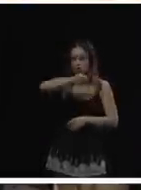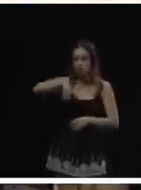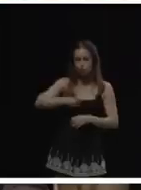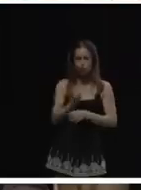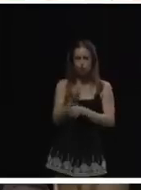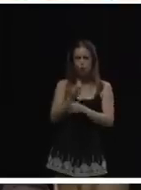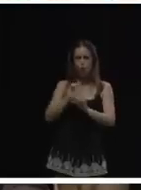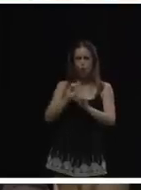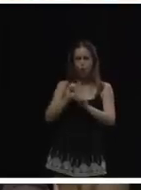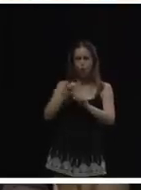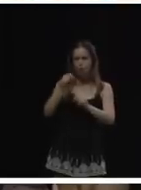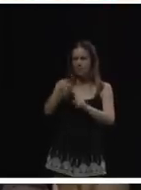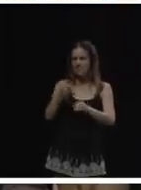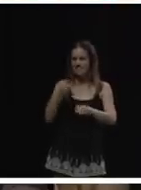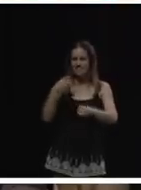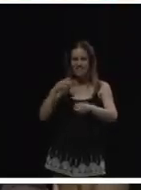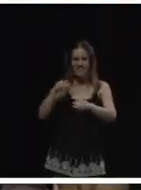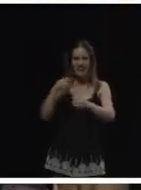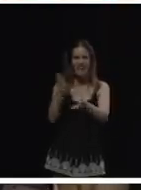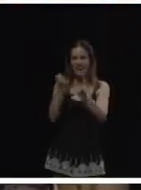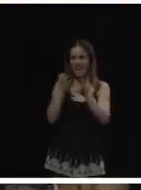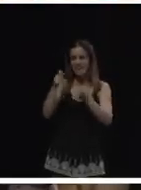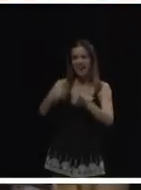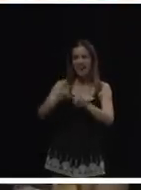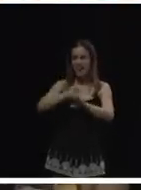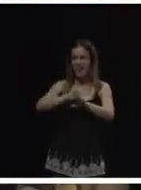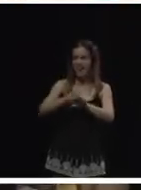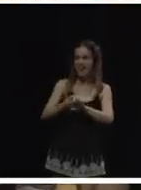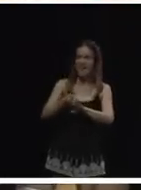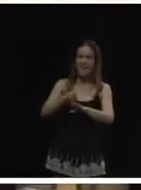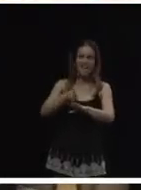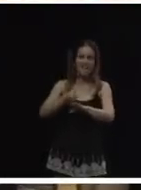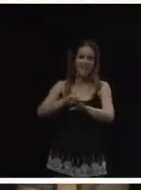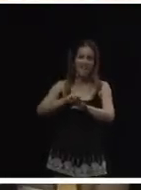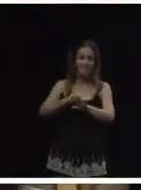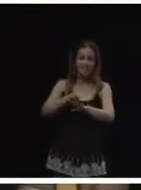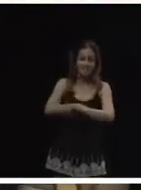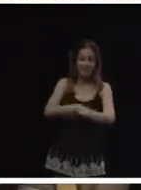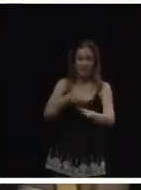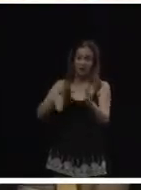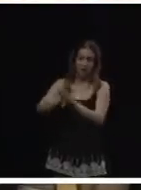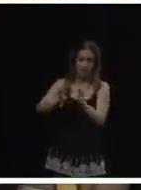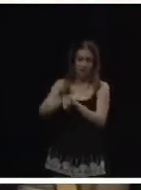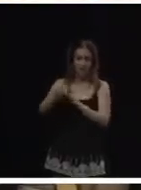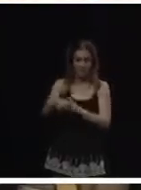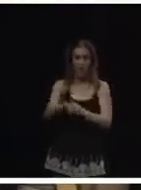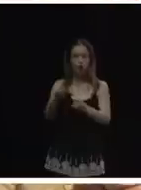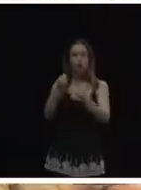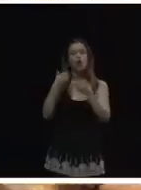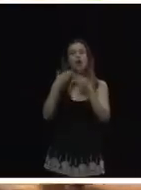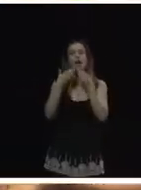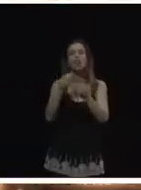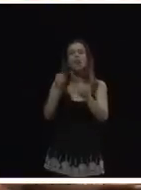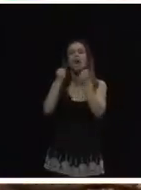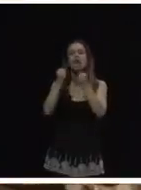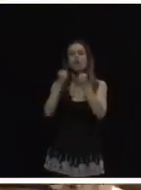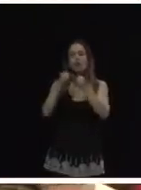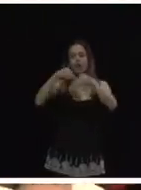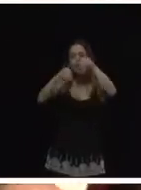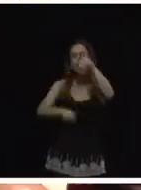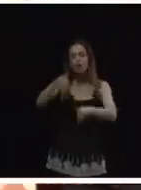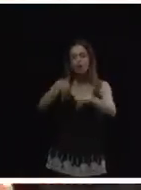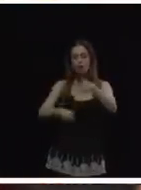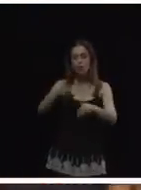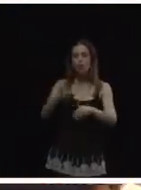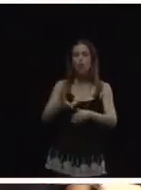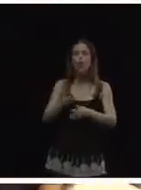derecha y a la derecha extrema. Lo vamos a hacer con la fuerza de vuestros votos. Vamos a darles una lección de